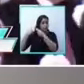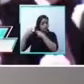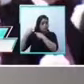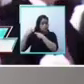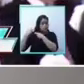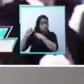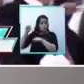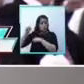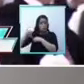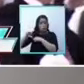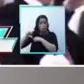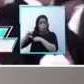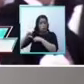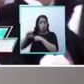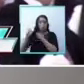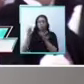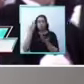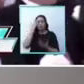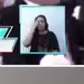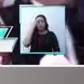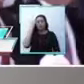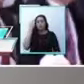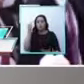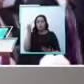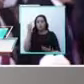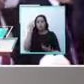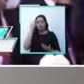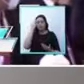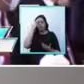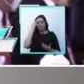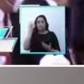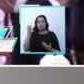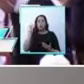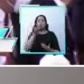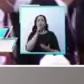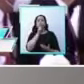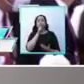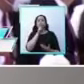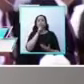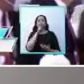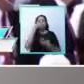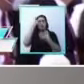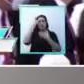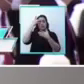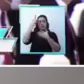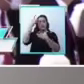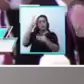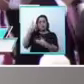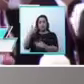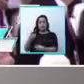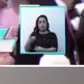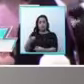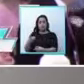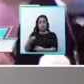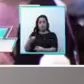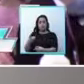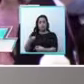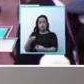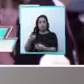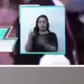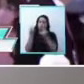invalidez o algunas limitaciones, ¿verdad?, o a la niñez misma con atención alimentaria, los procesos de educación,